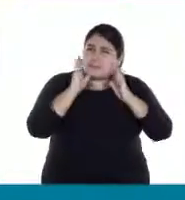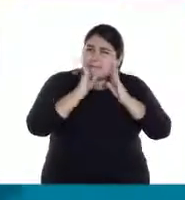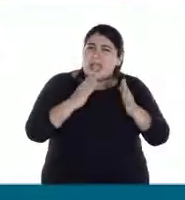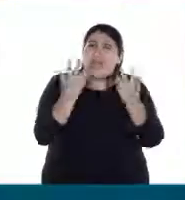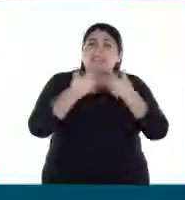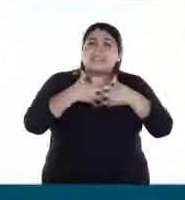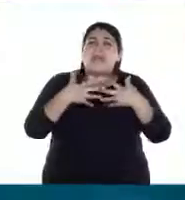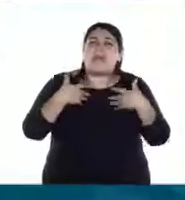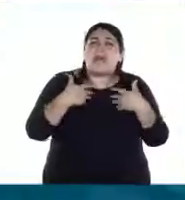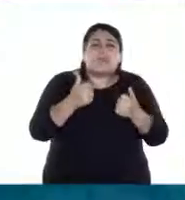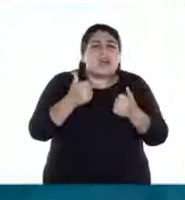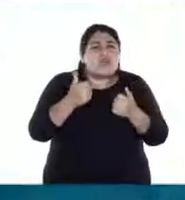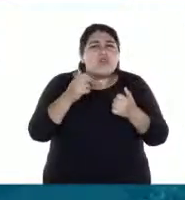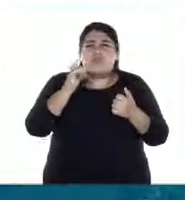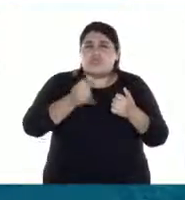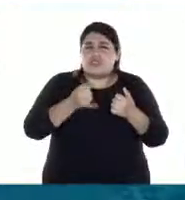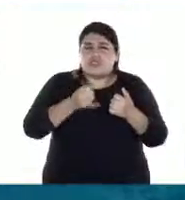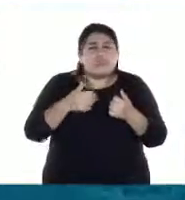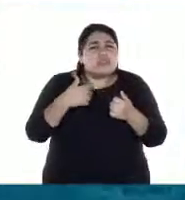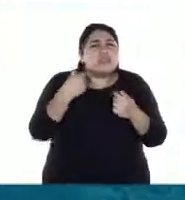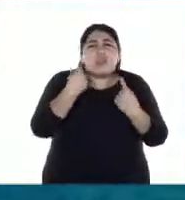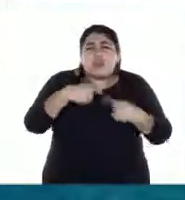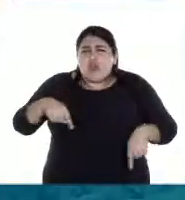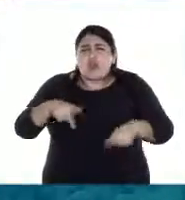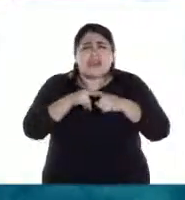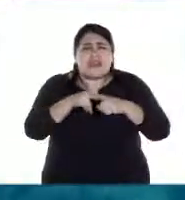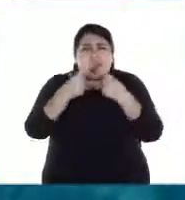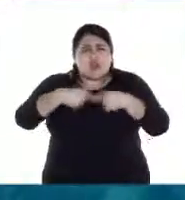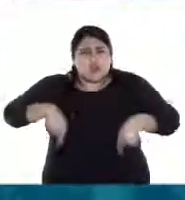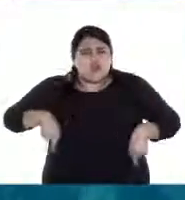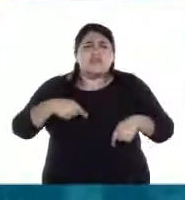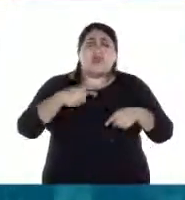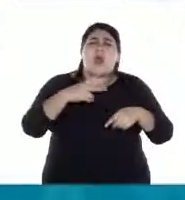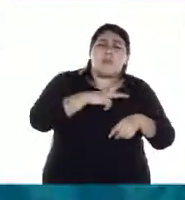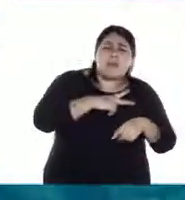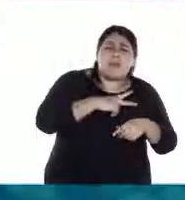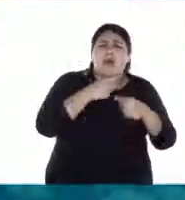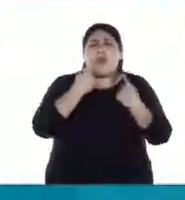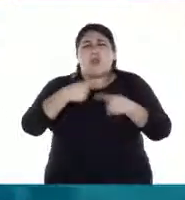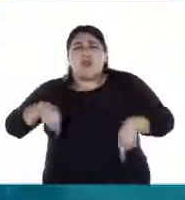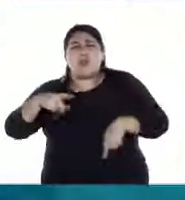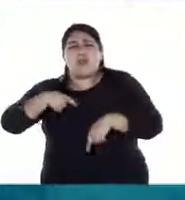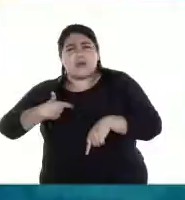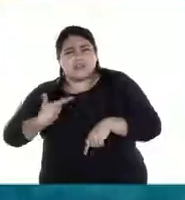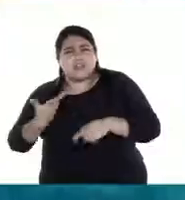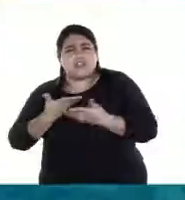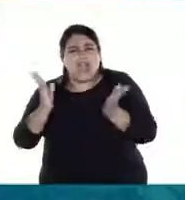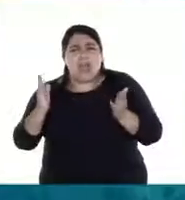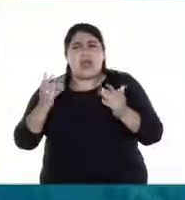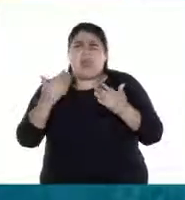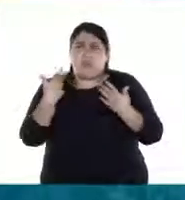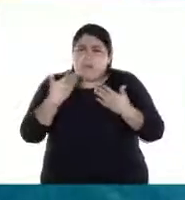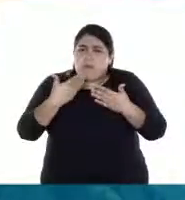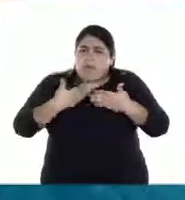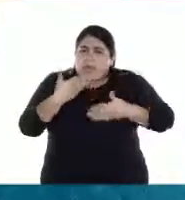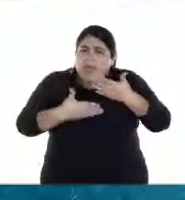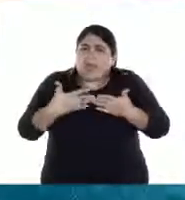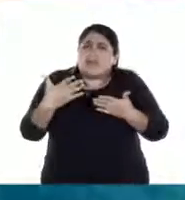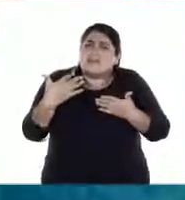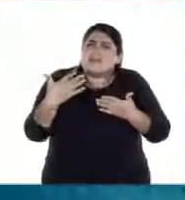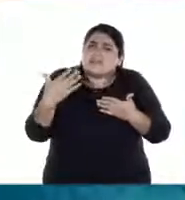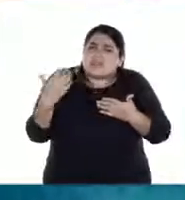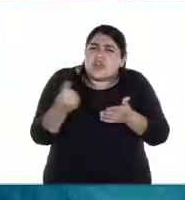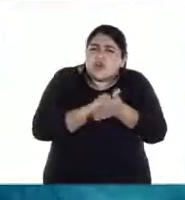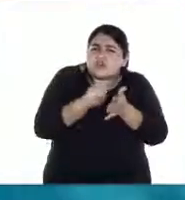salud, es decir, de poner todos los recursos disponibles, públicos, privados, de obras sociales, al servicio de enfrentar verdaderamente esta pandemia.